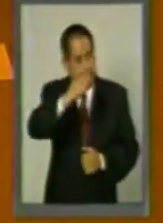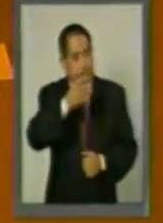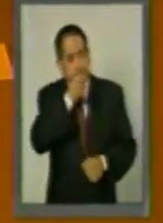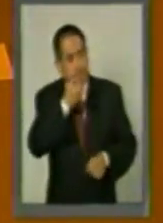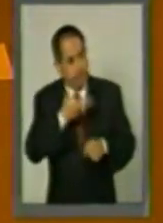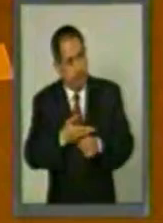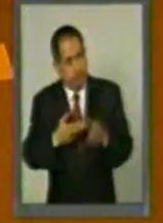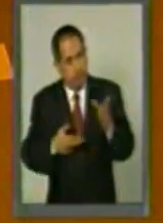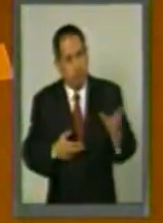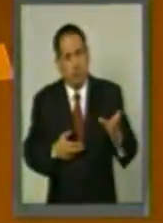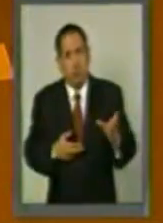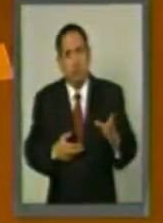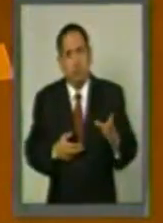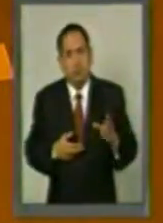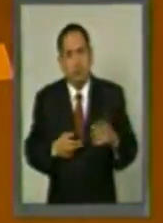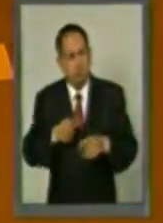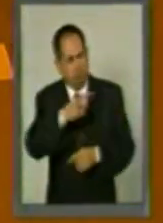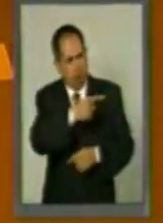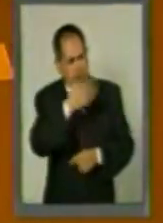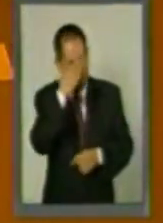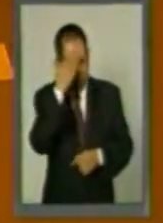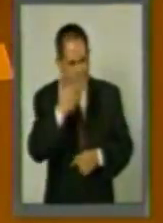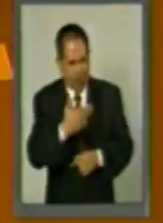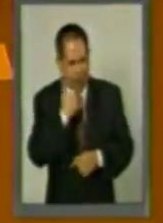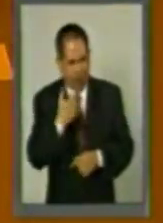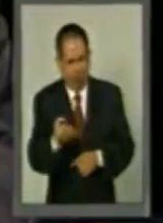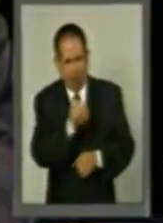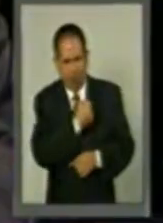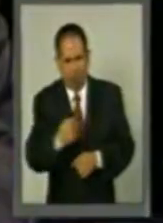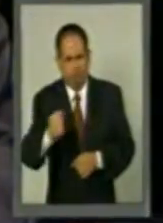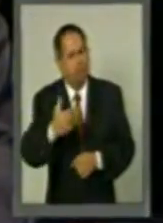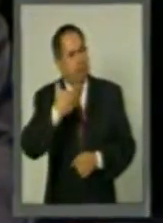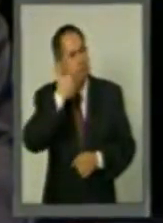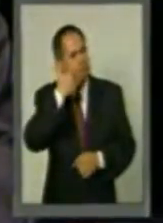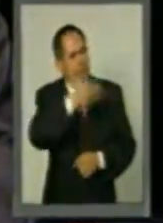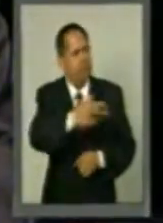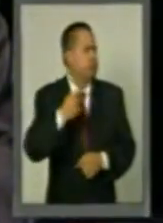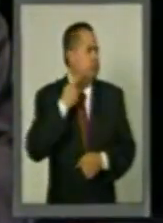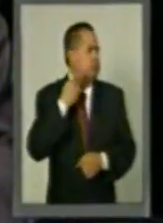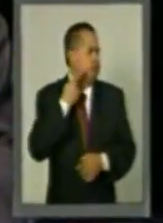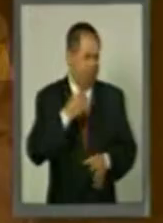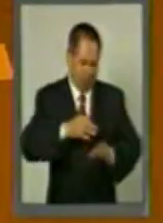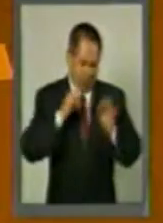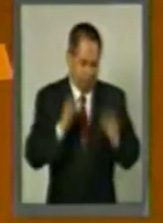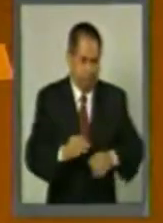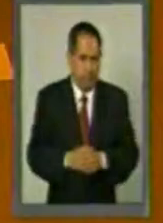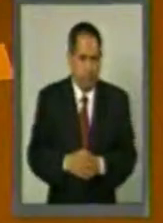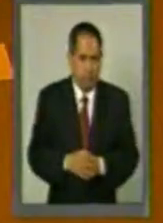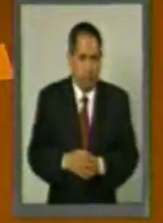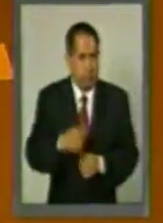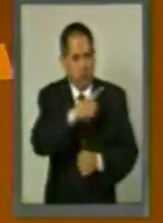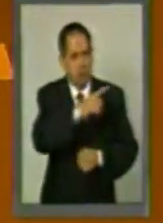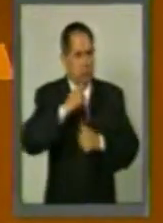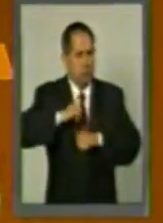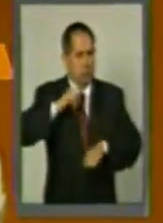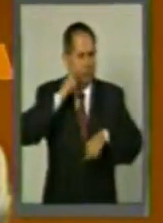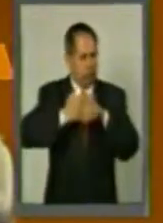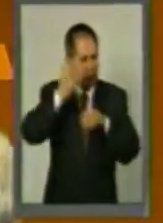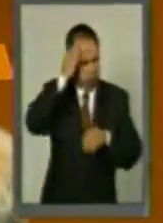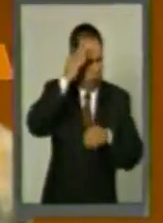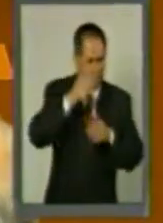secretario, es su capacidad de hacer buena política. Con usted al frente,